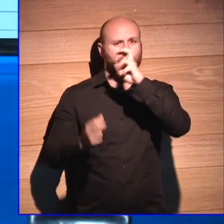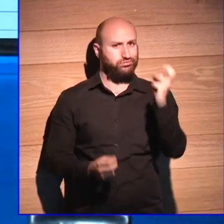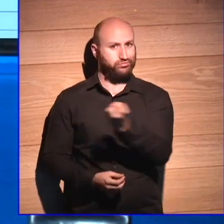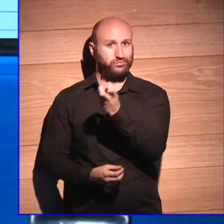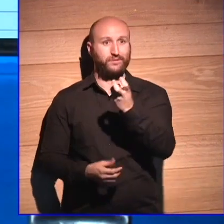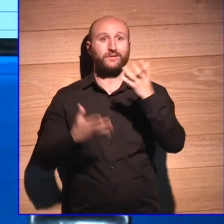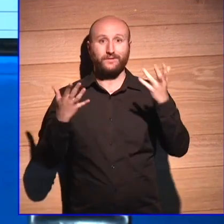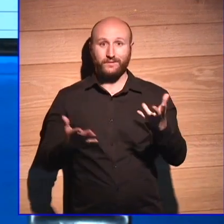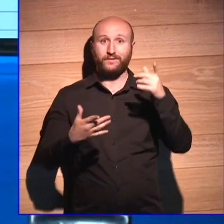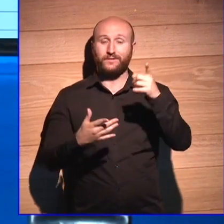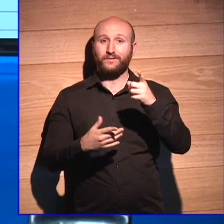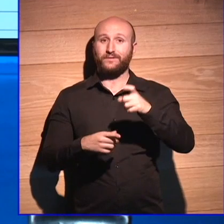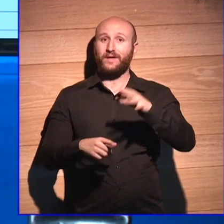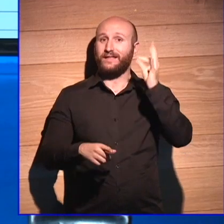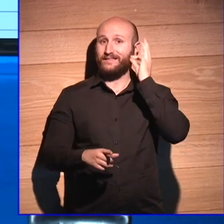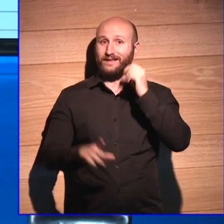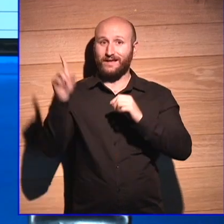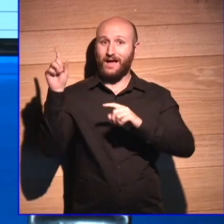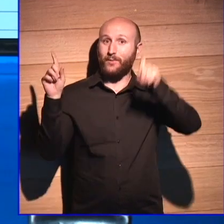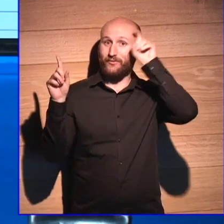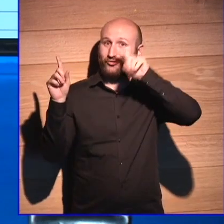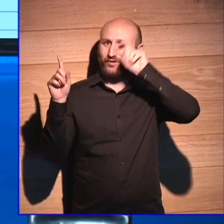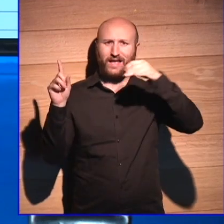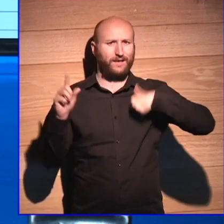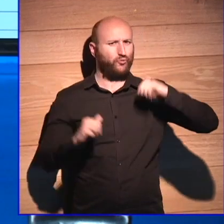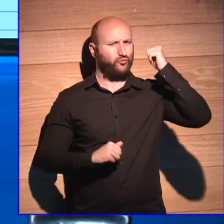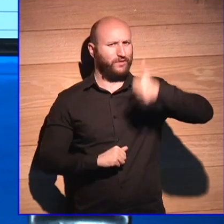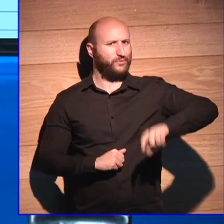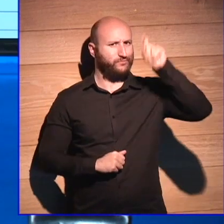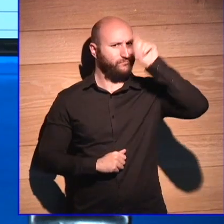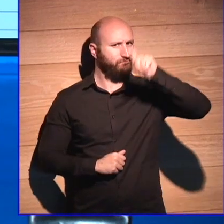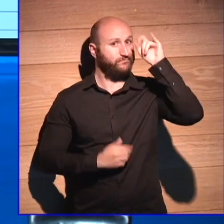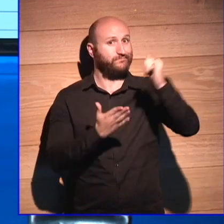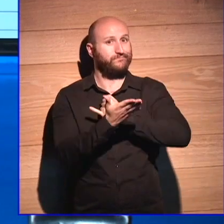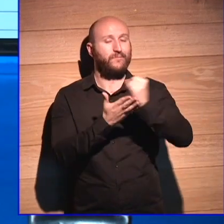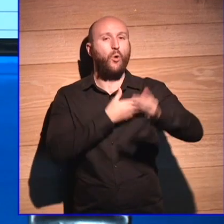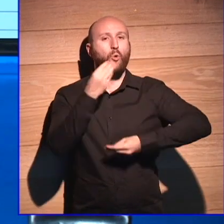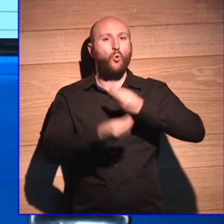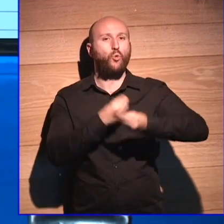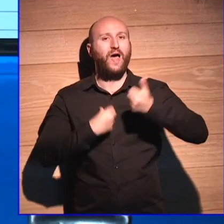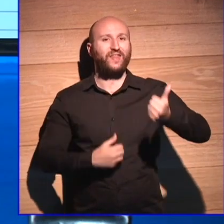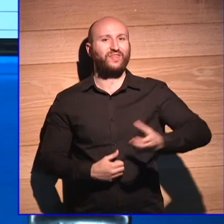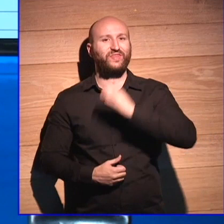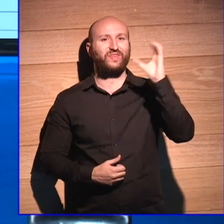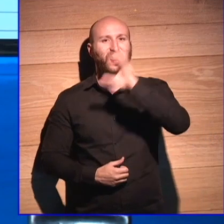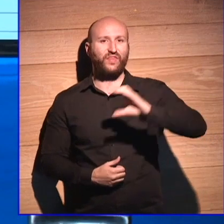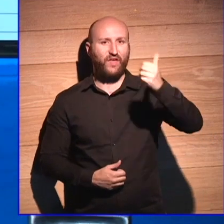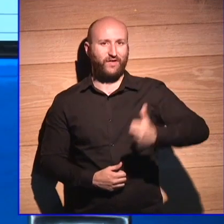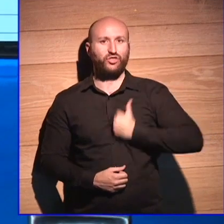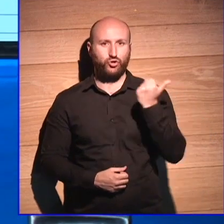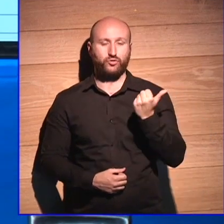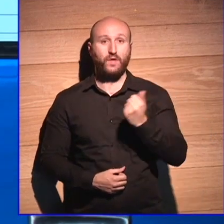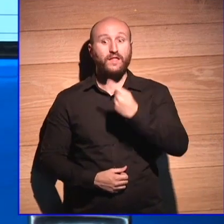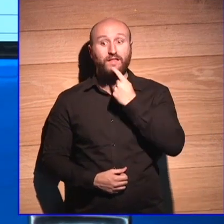profesora, Judy Goldsmith, lleva mucho tiempo ya impartiendo esta asignatura utilizando ciencia ficción. Y lo que dice es que